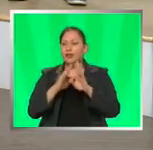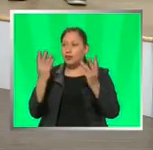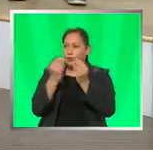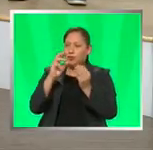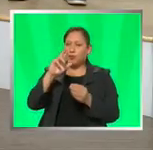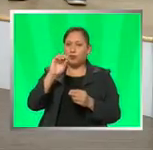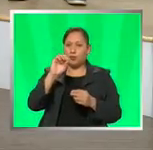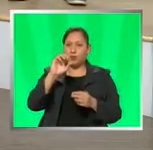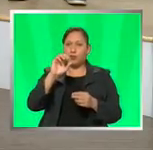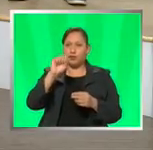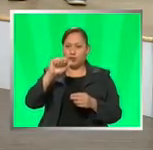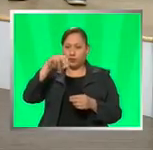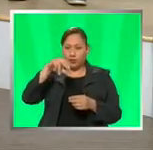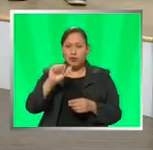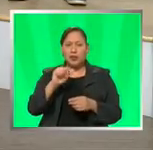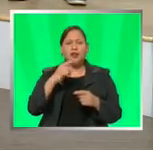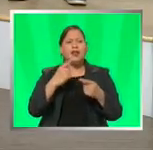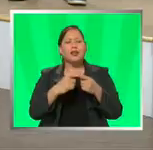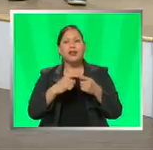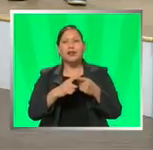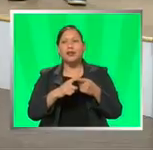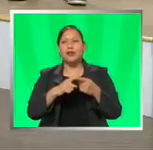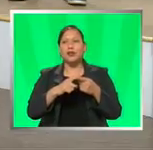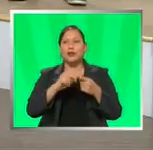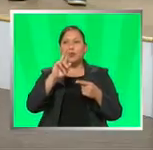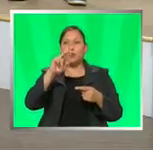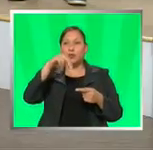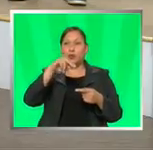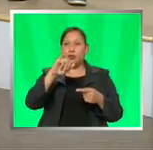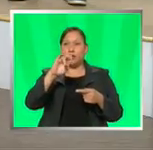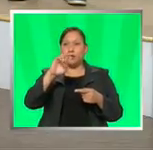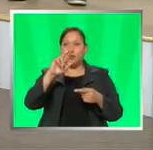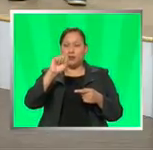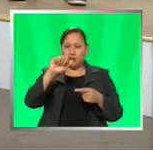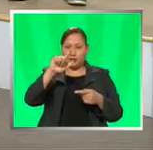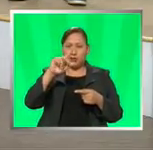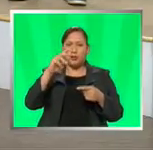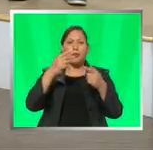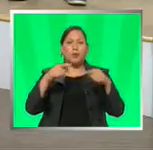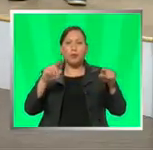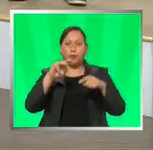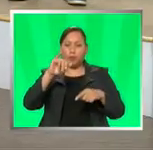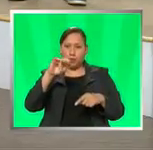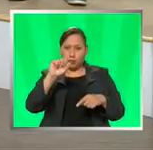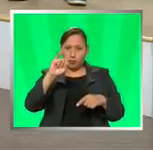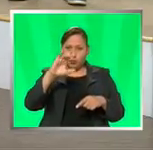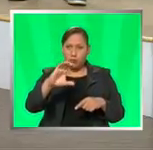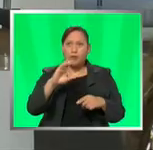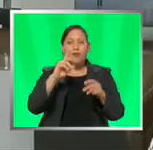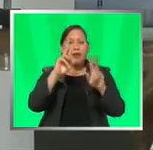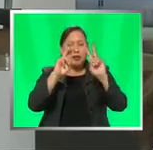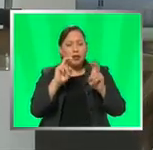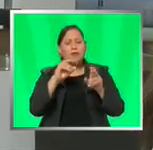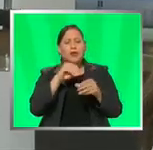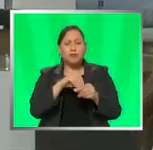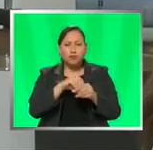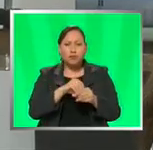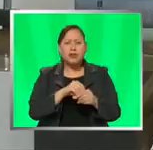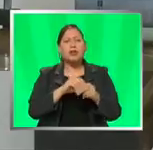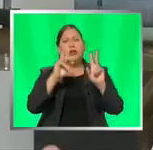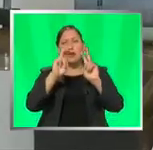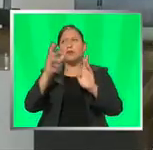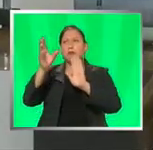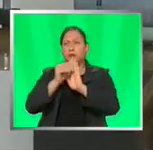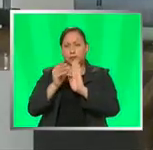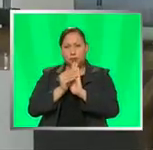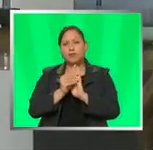¿Por qué no? ¿Es una producción de quién? De Universal Music, es una producción que trae temas inéditos, trae temas cover, y bueno,